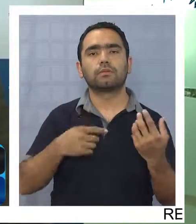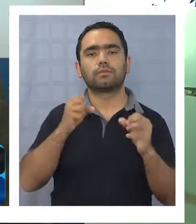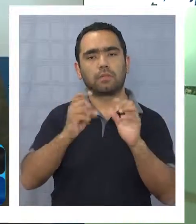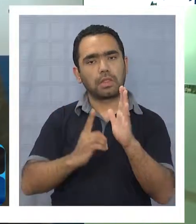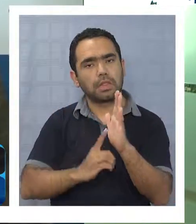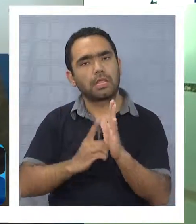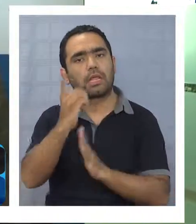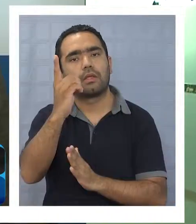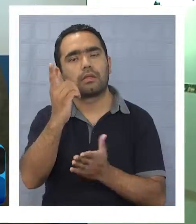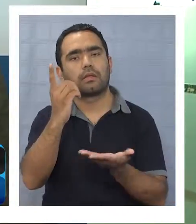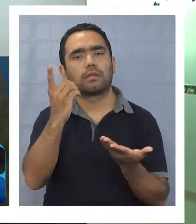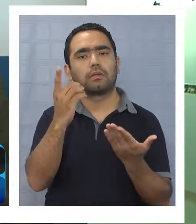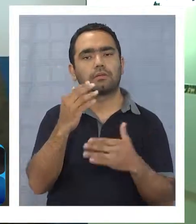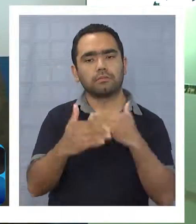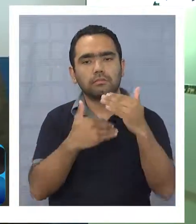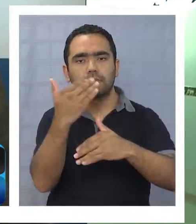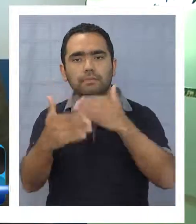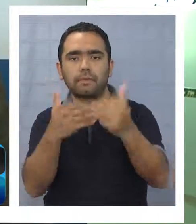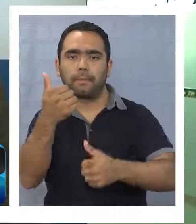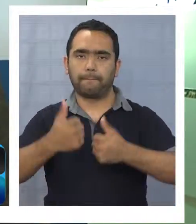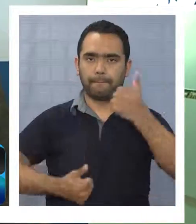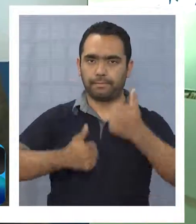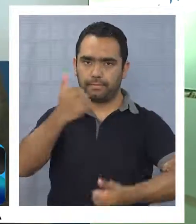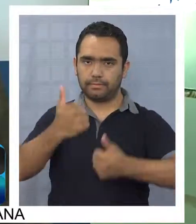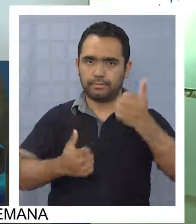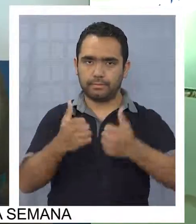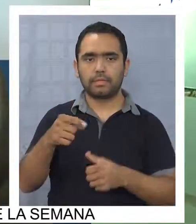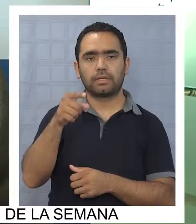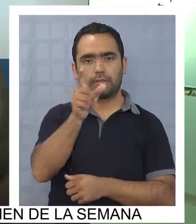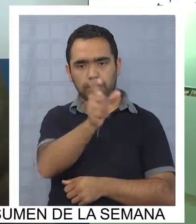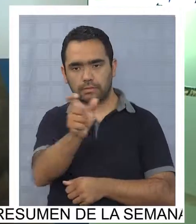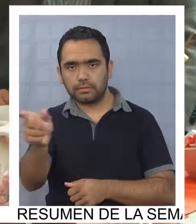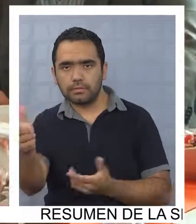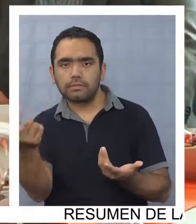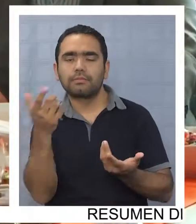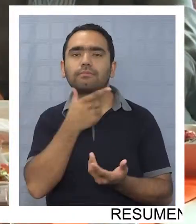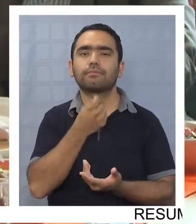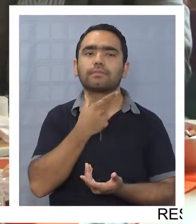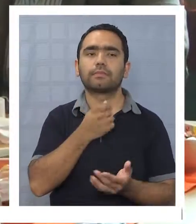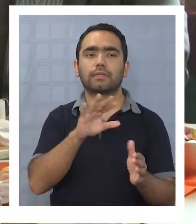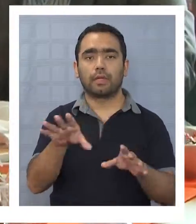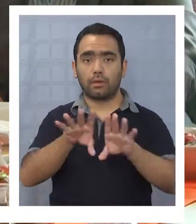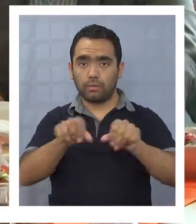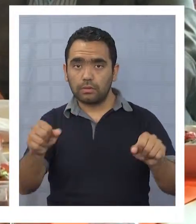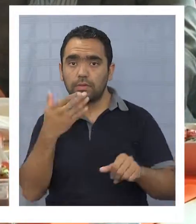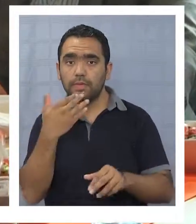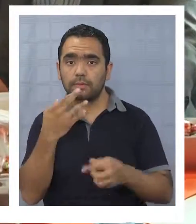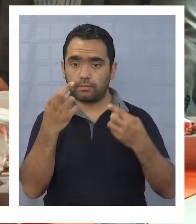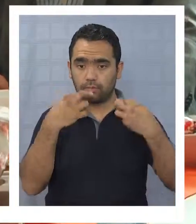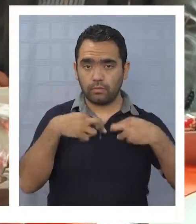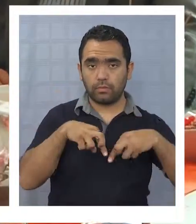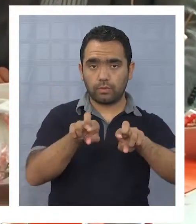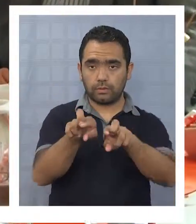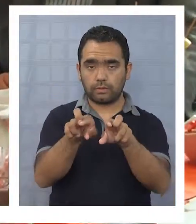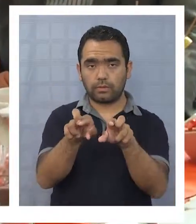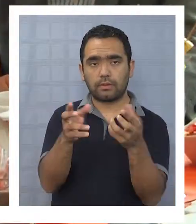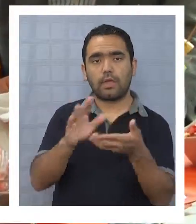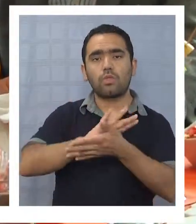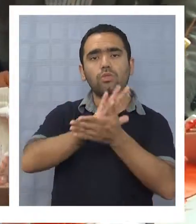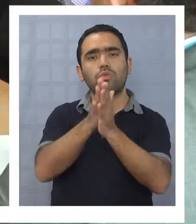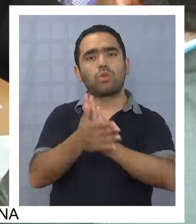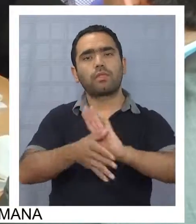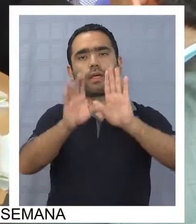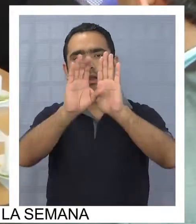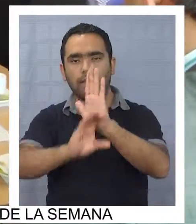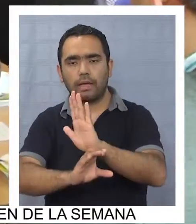desarrollar todo lo que tenga que ver en el día de mañana con su formación profesional, que eso es lo que ellos buscan. El convenio entregará además oportunidad a los alumnos de